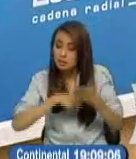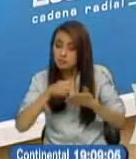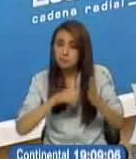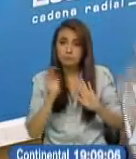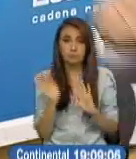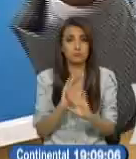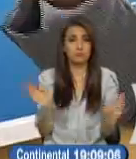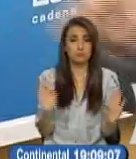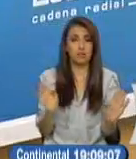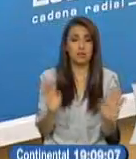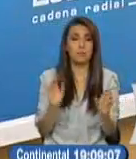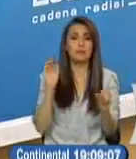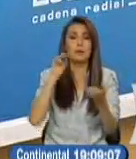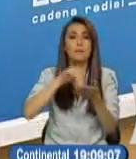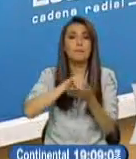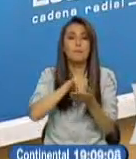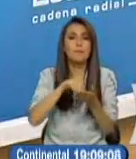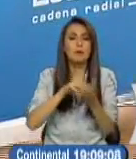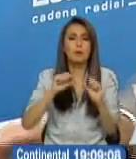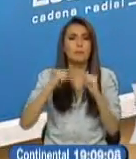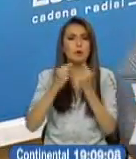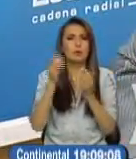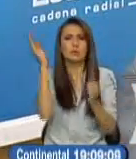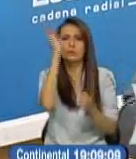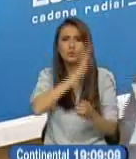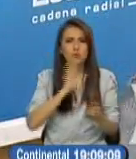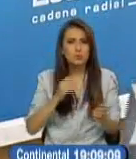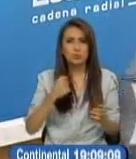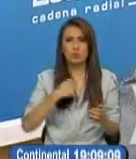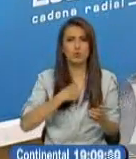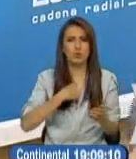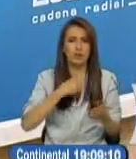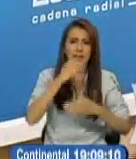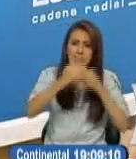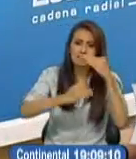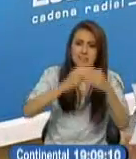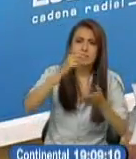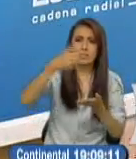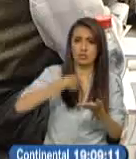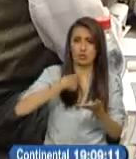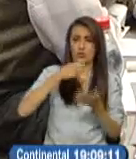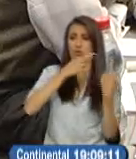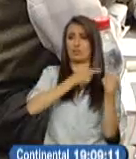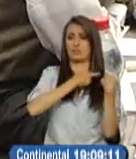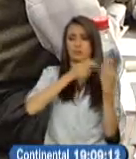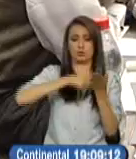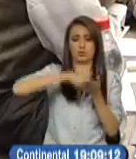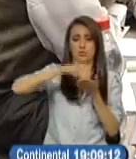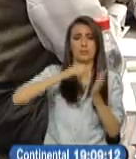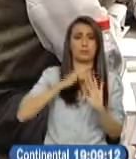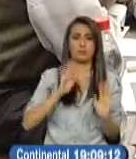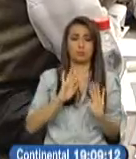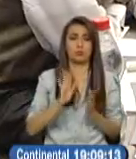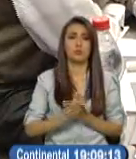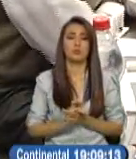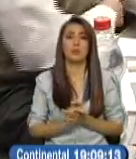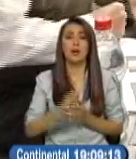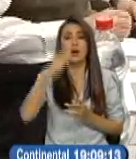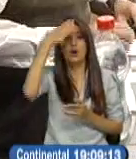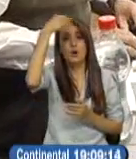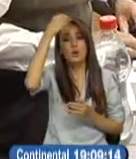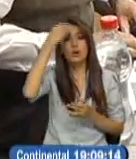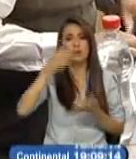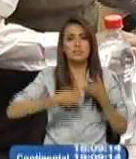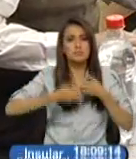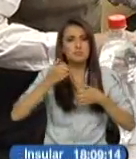al gerente general como miembro del directorio, nunca como parte de ningún proceso de contratación. Jorge Glass acotó que no tiene ningún problema